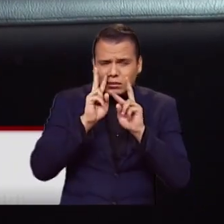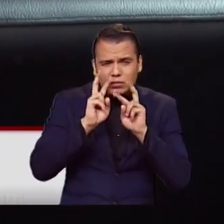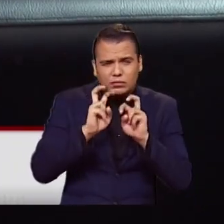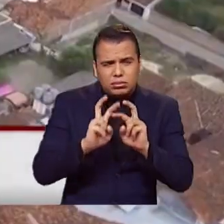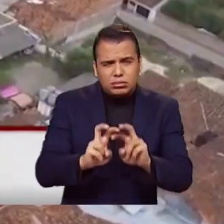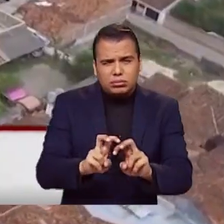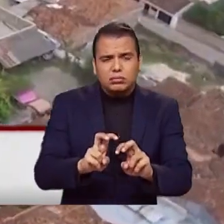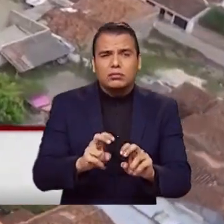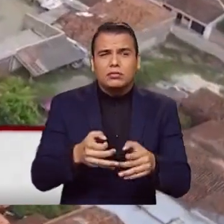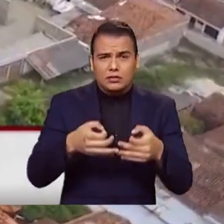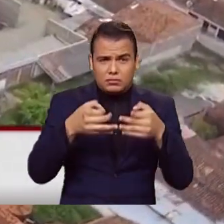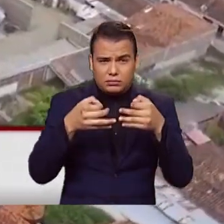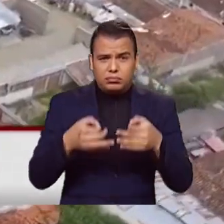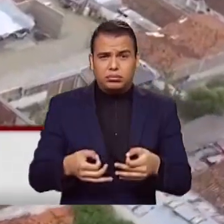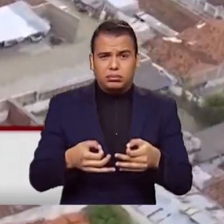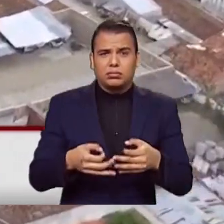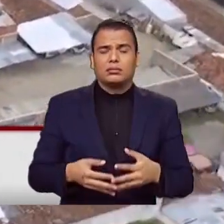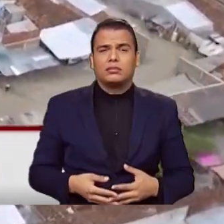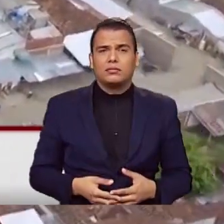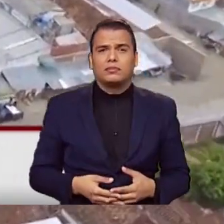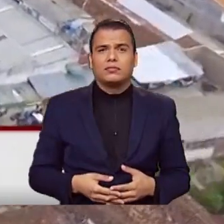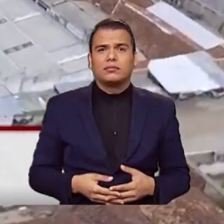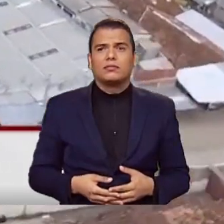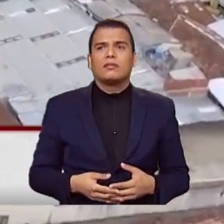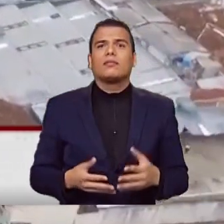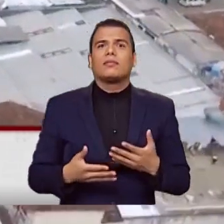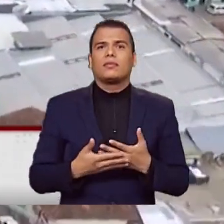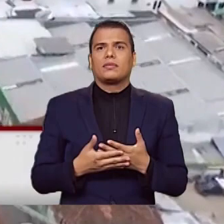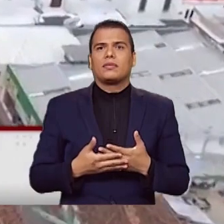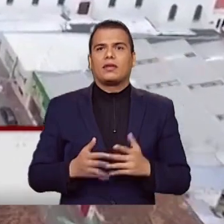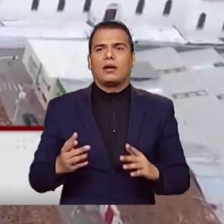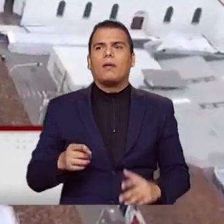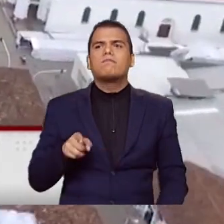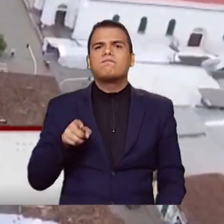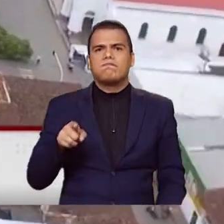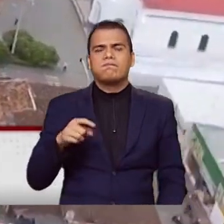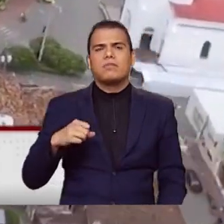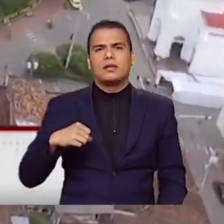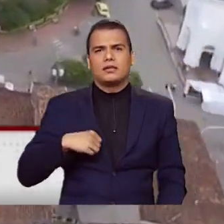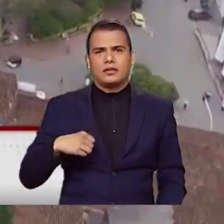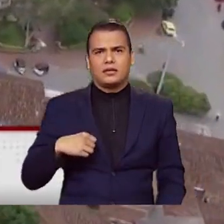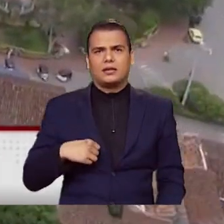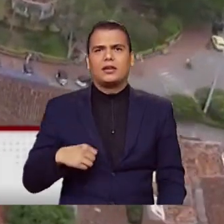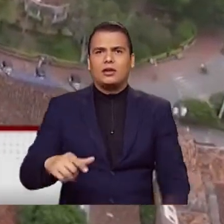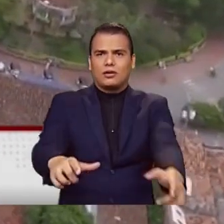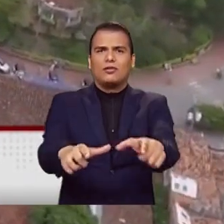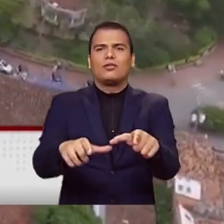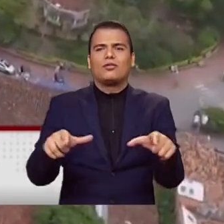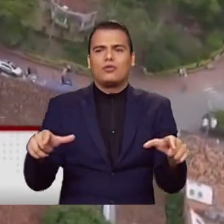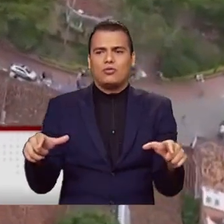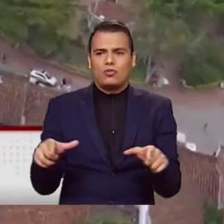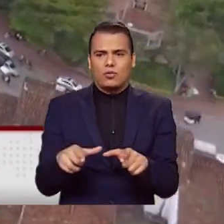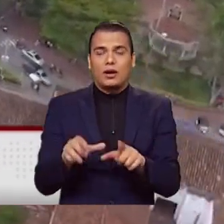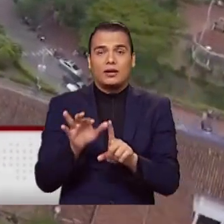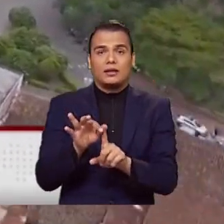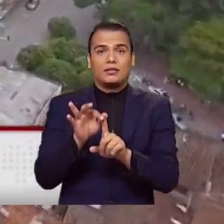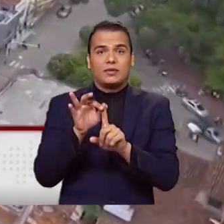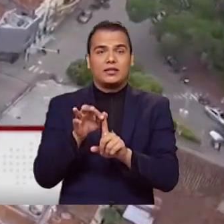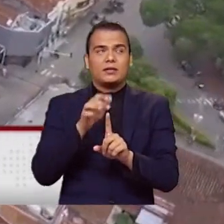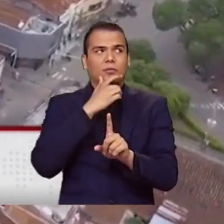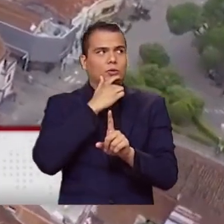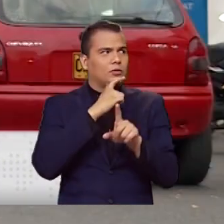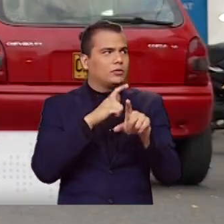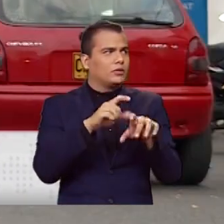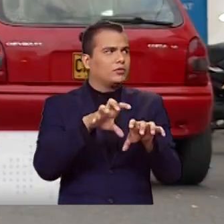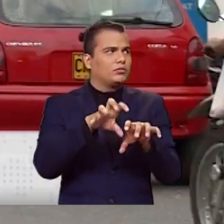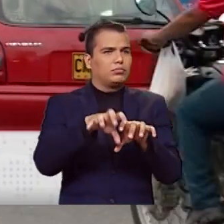dentro de nuestra página web del municipio contamos con un lugar en donde aquellos comercios que quieren